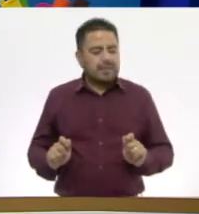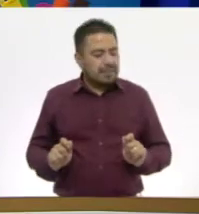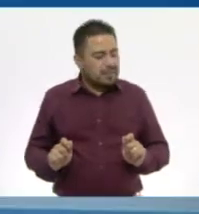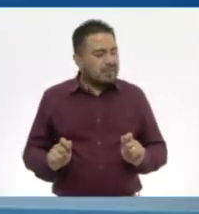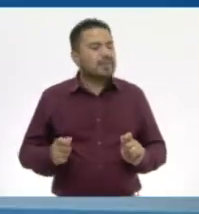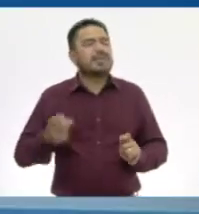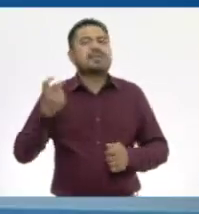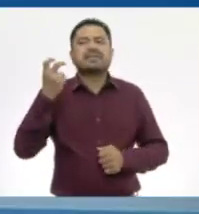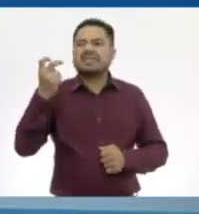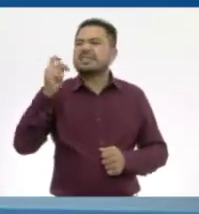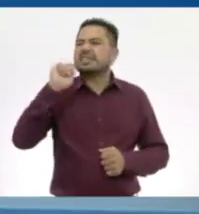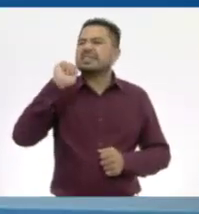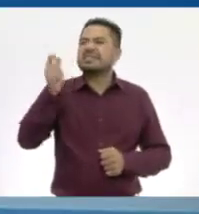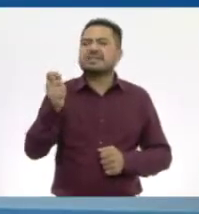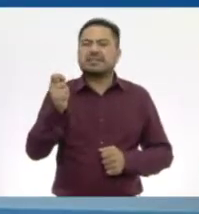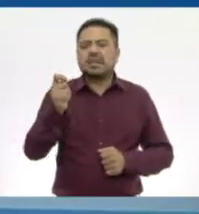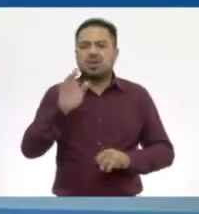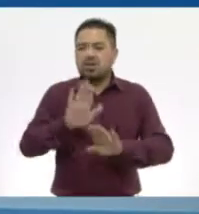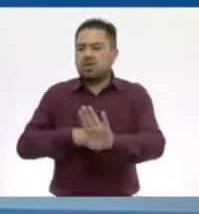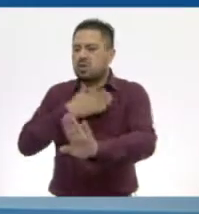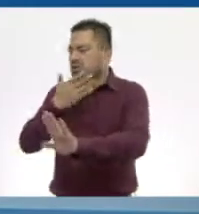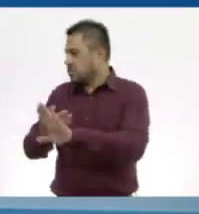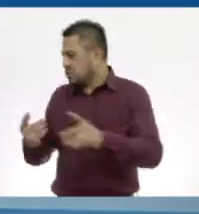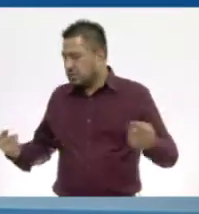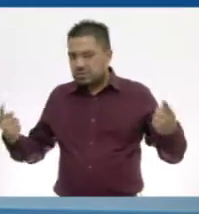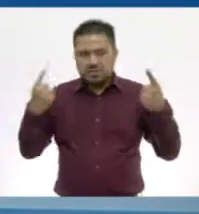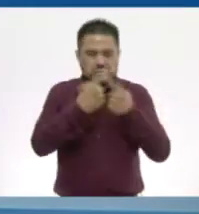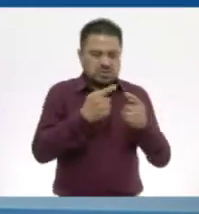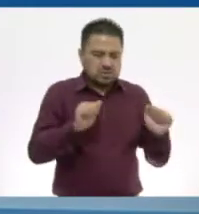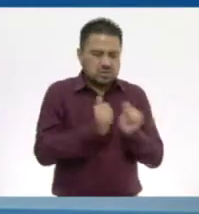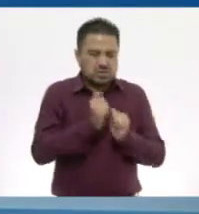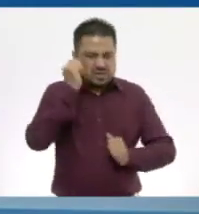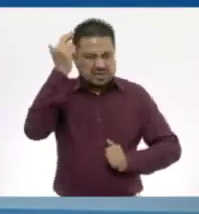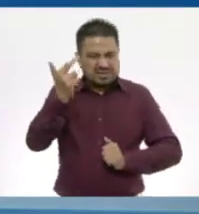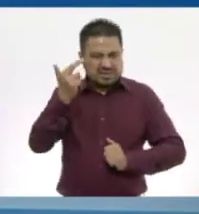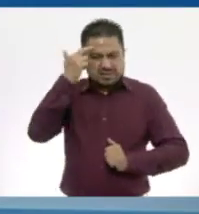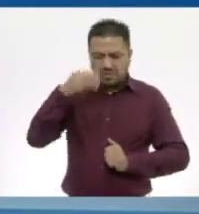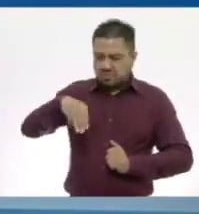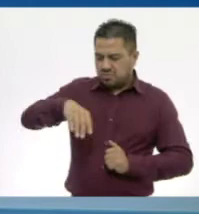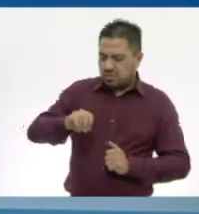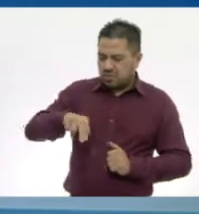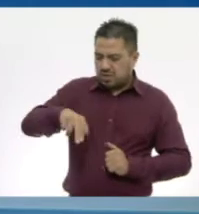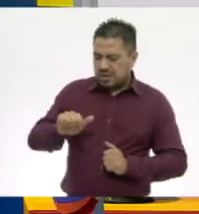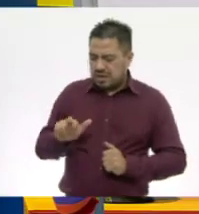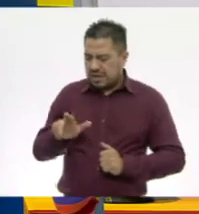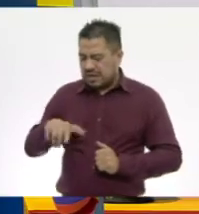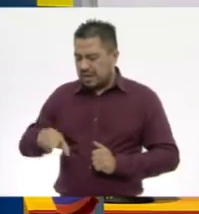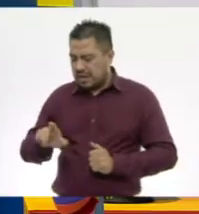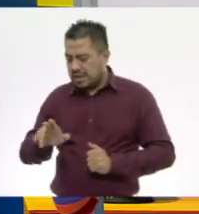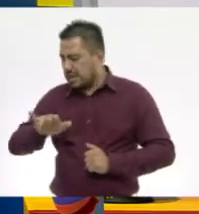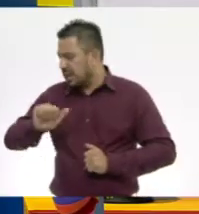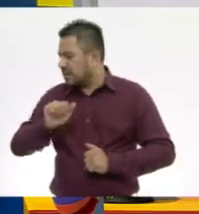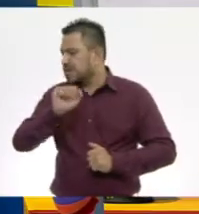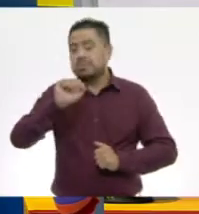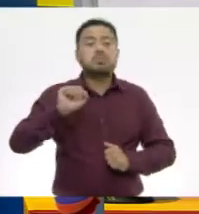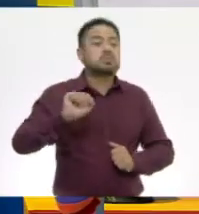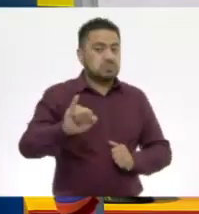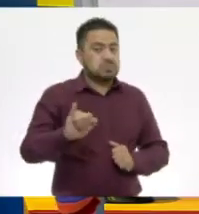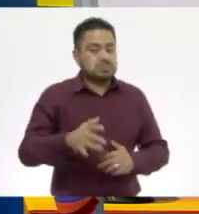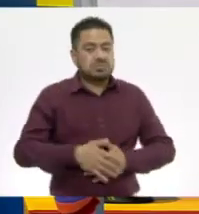Entonces, ¿eso quiere decir que es lo contrario a la monarquía? Pues sí, de alguna manera.